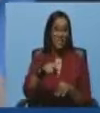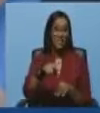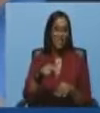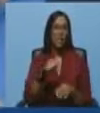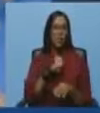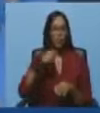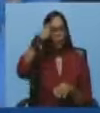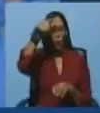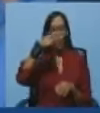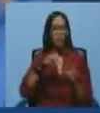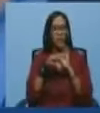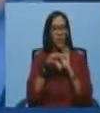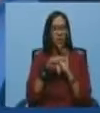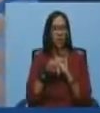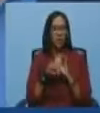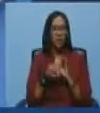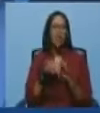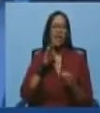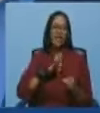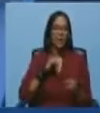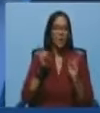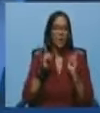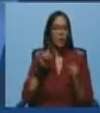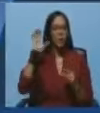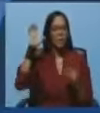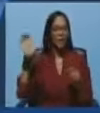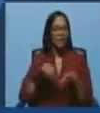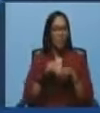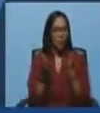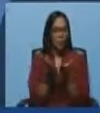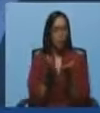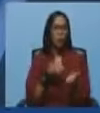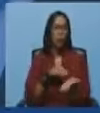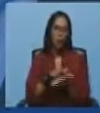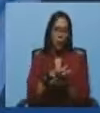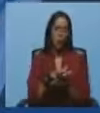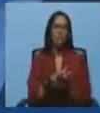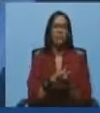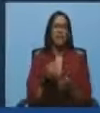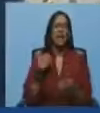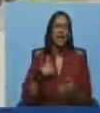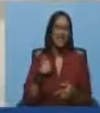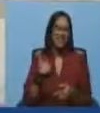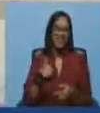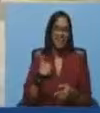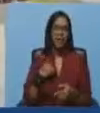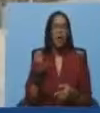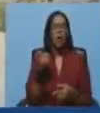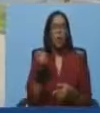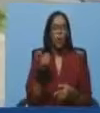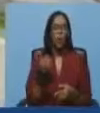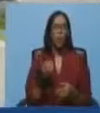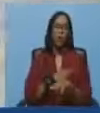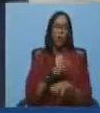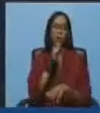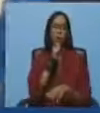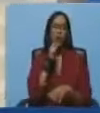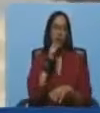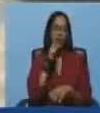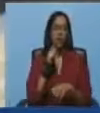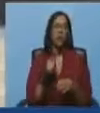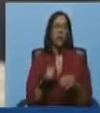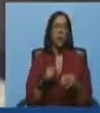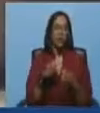los pueblos unidos, estamos en algunos países del mundo, como está pasando en este momento en Argentina, o como ha pasado todo lo